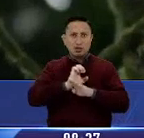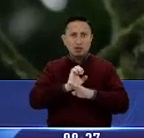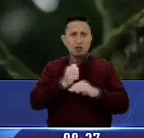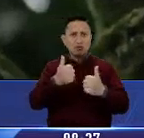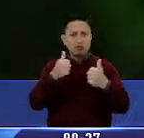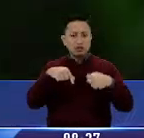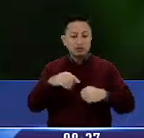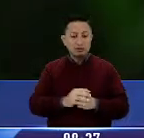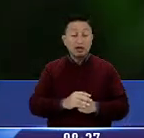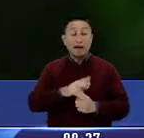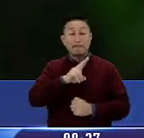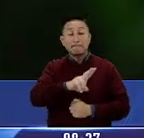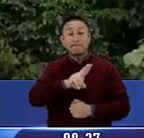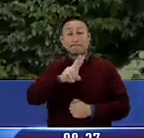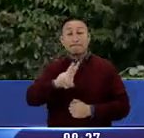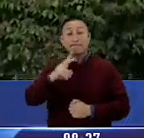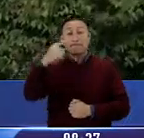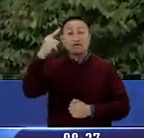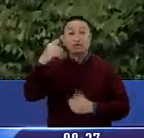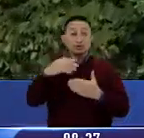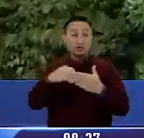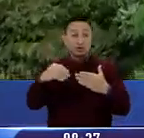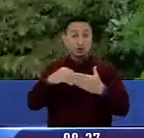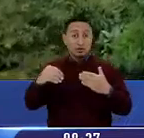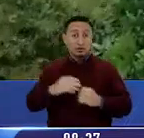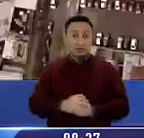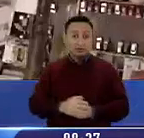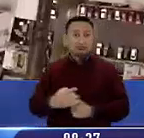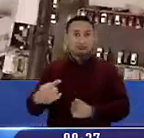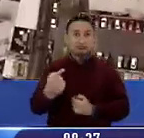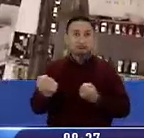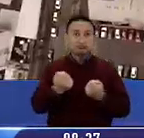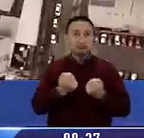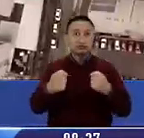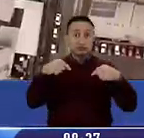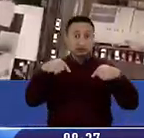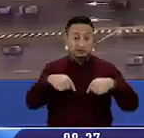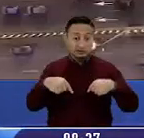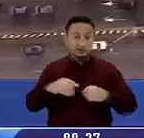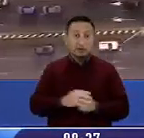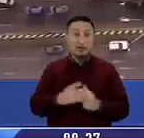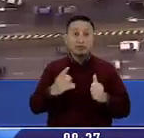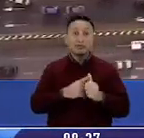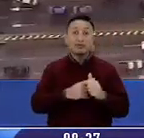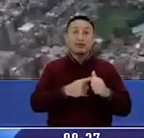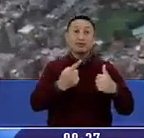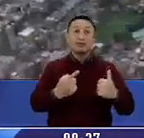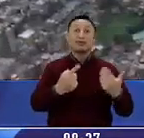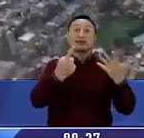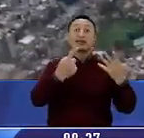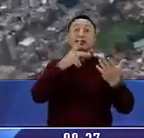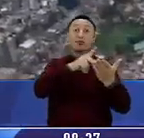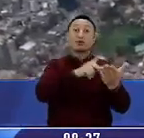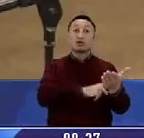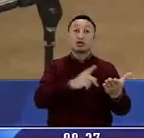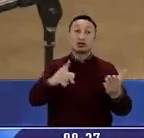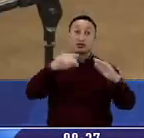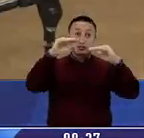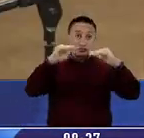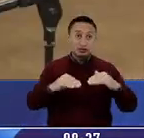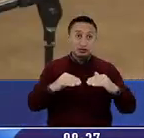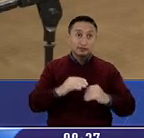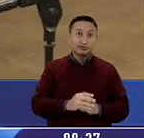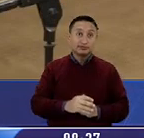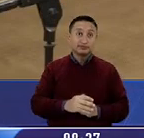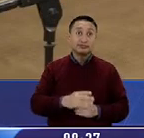estimaciones de hasta $22 millones en operaciones de compensación solo en los primeros 6 proyectos de mitigación. En